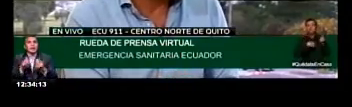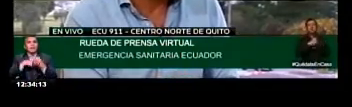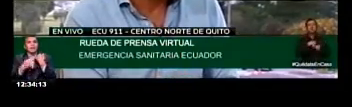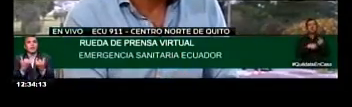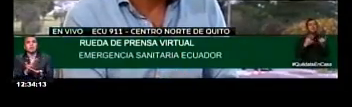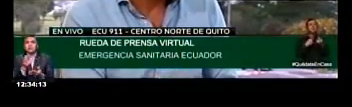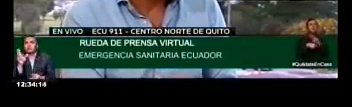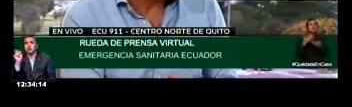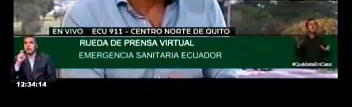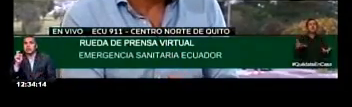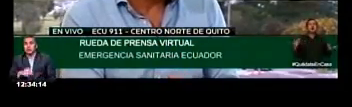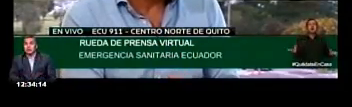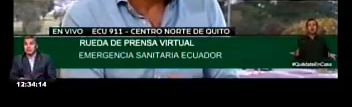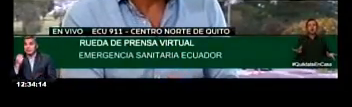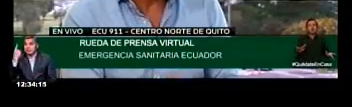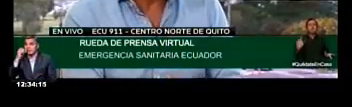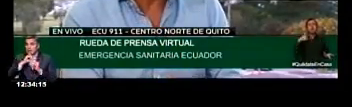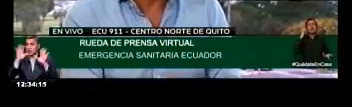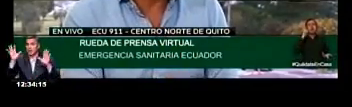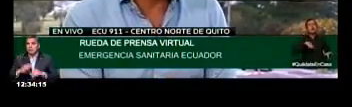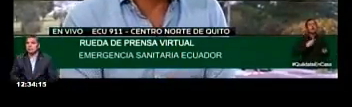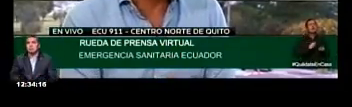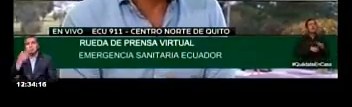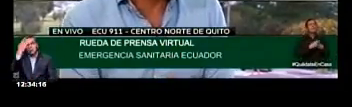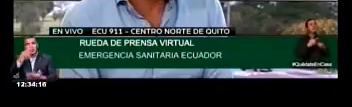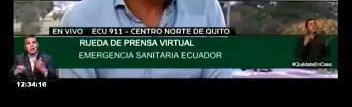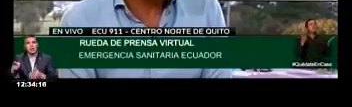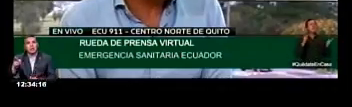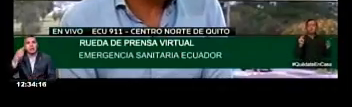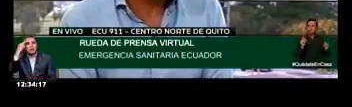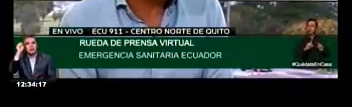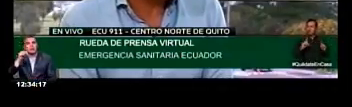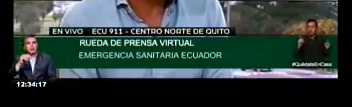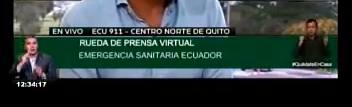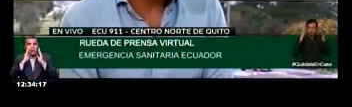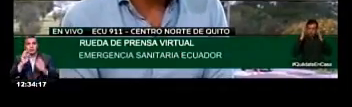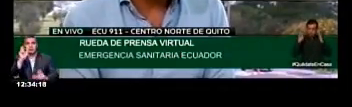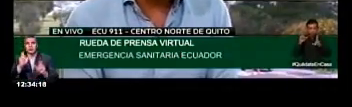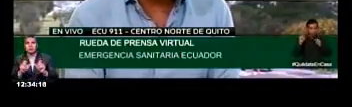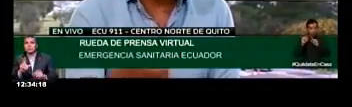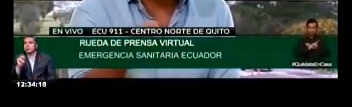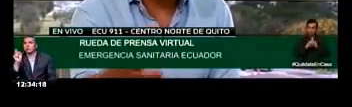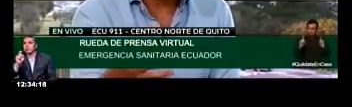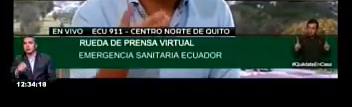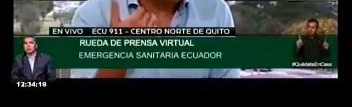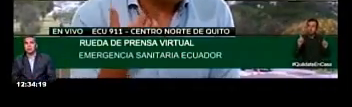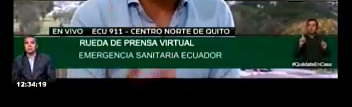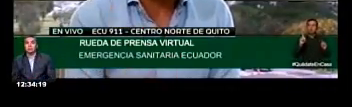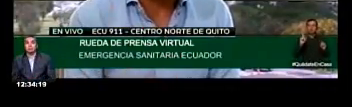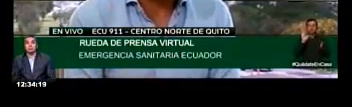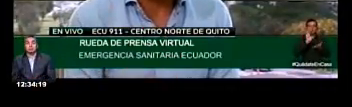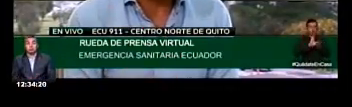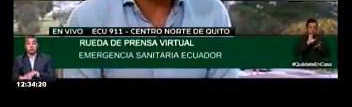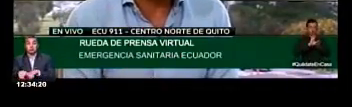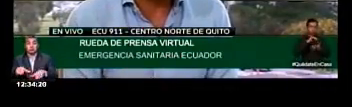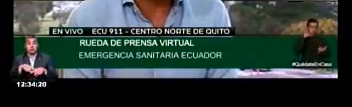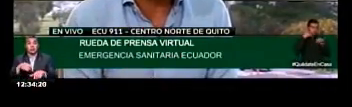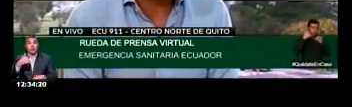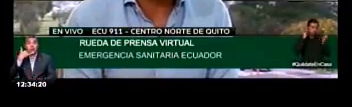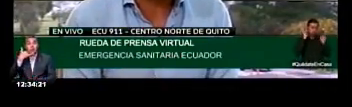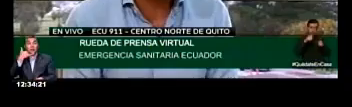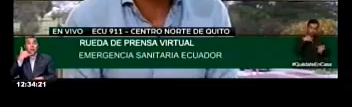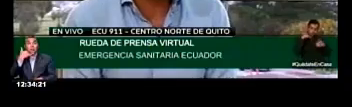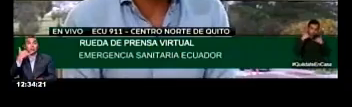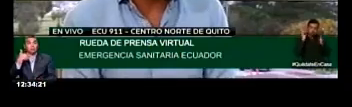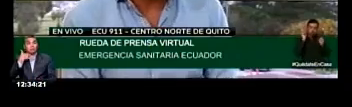ahora? Me explico. ¿Cuál es la necesidad de atención al cliente en este momento? Pueden mantener los centros de telefonía, los